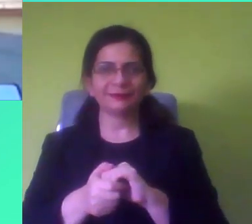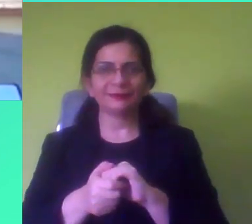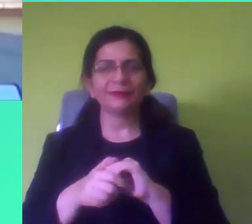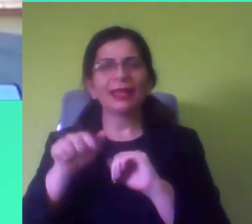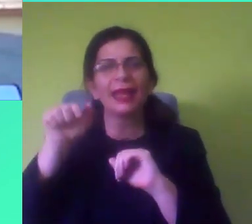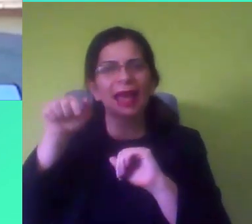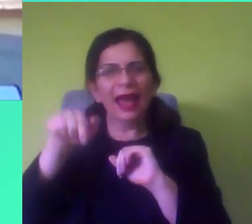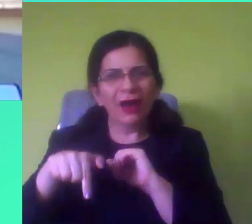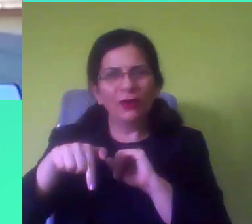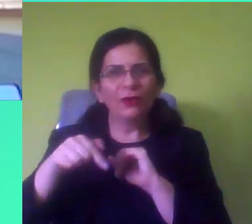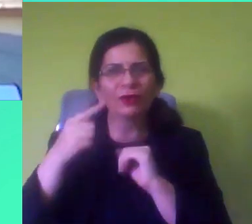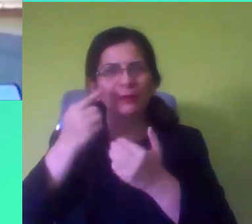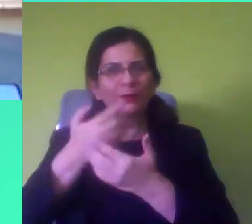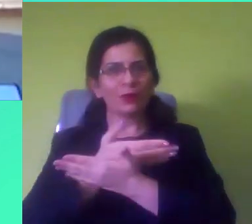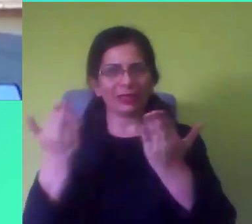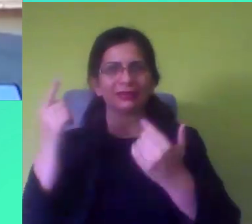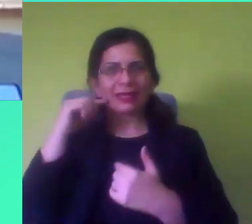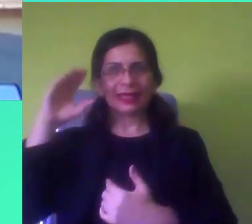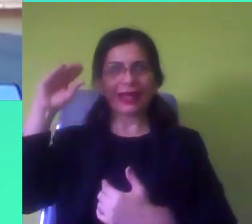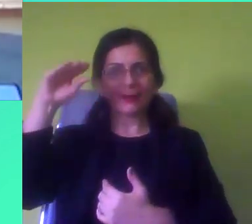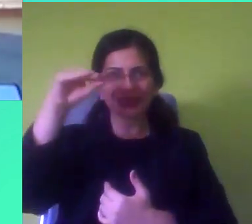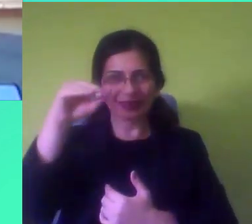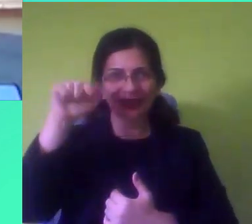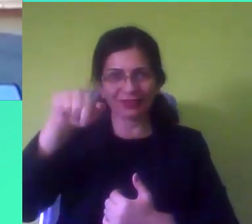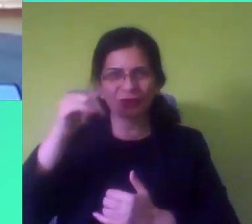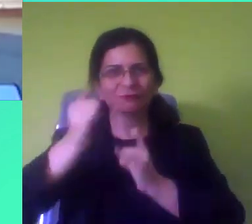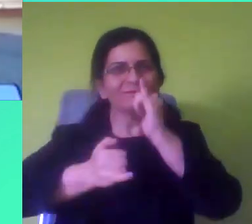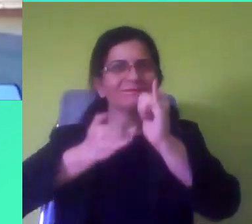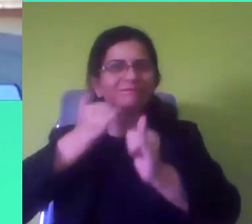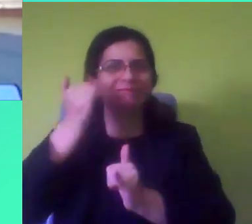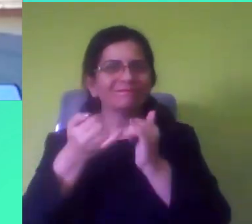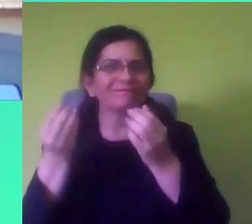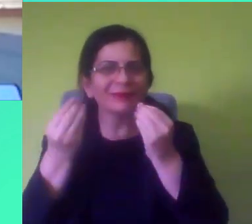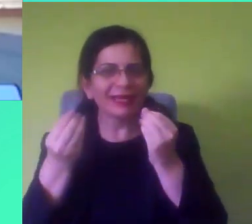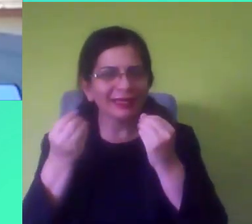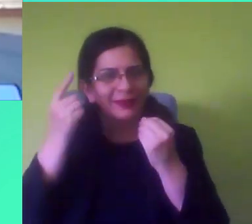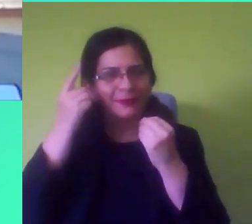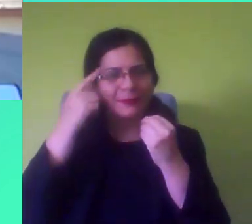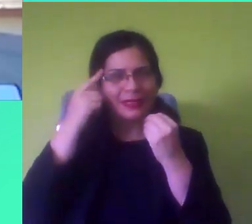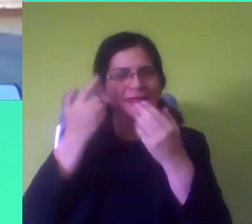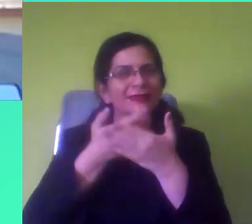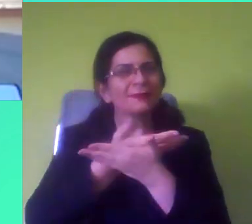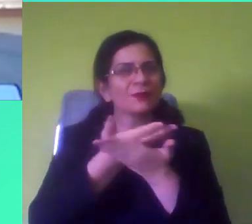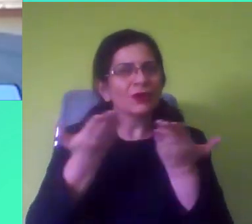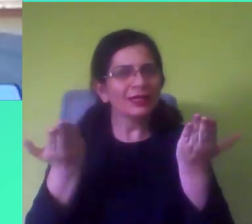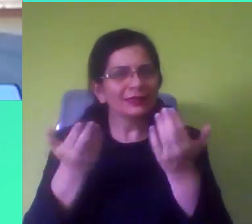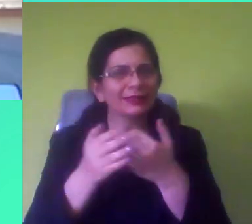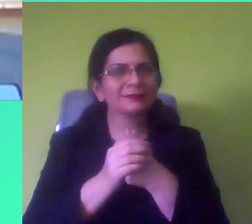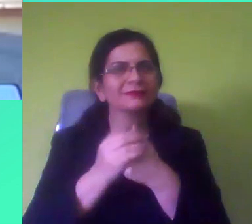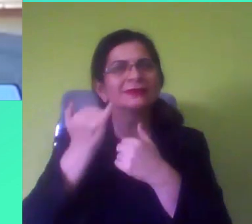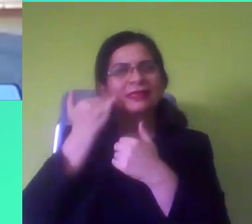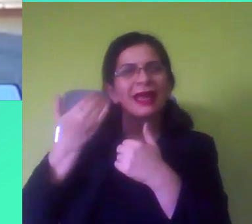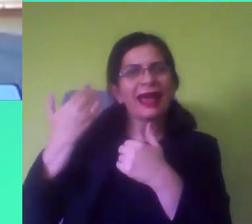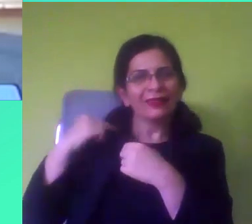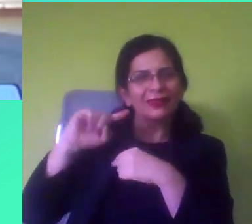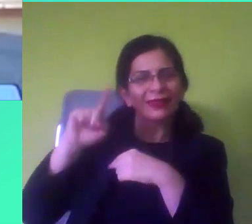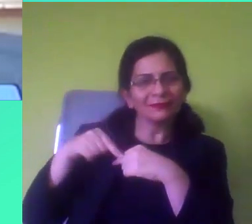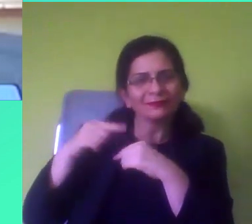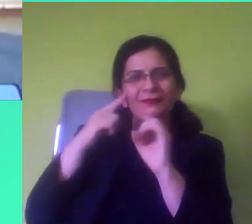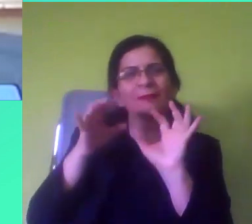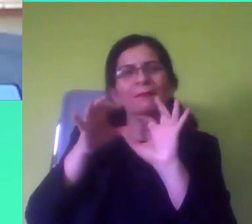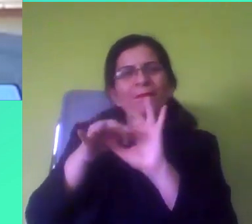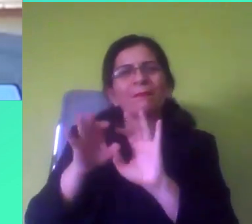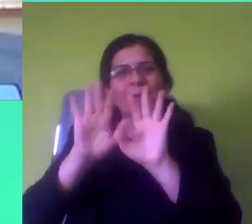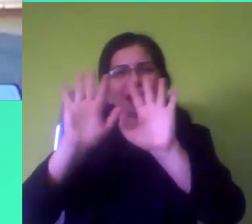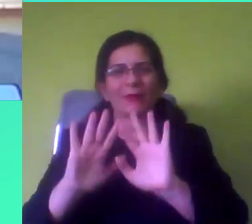Esta capacitación está armada o pensada en base a una secuencia didáctica